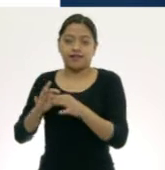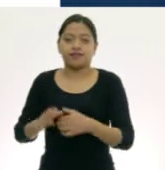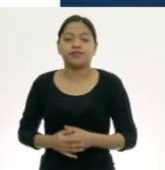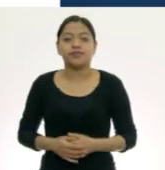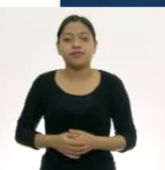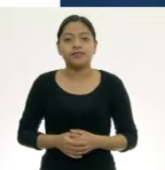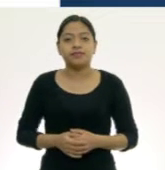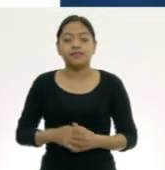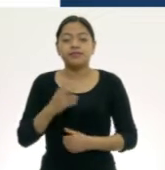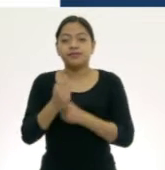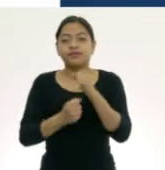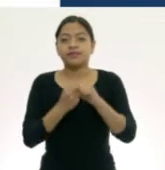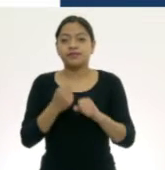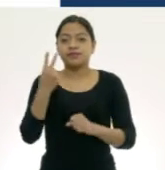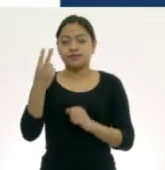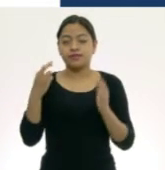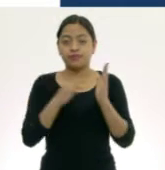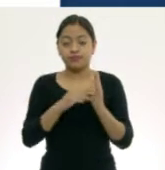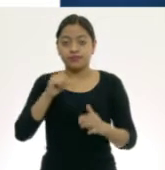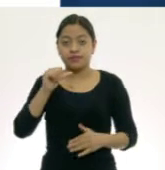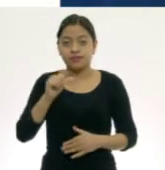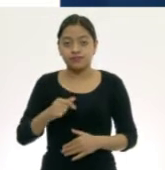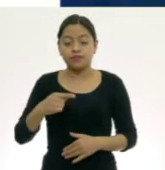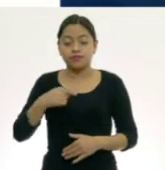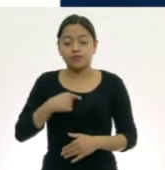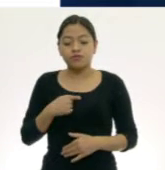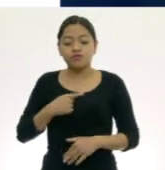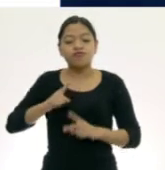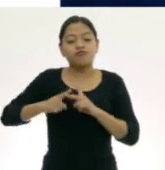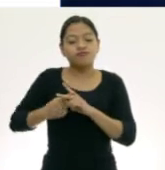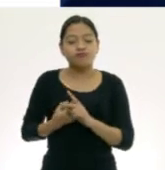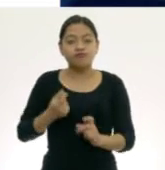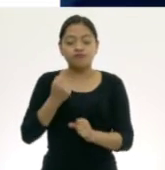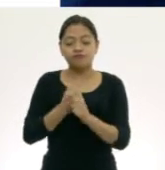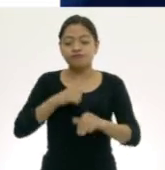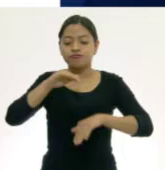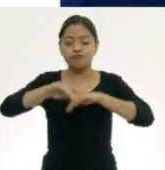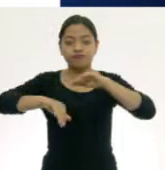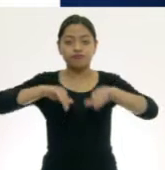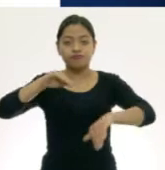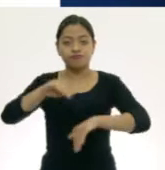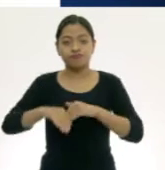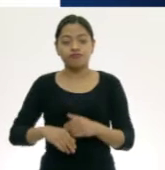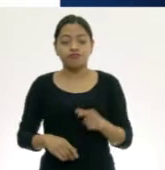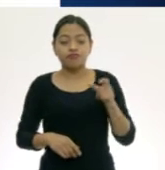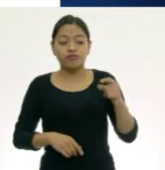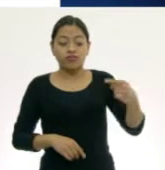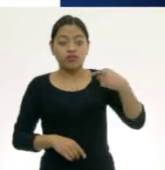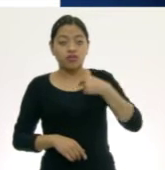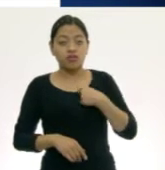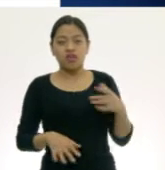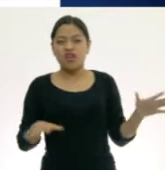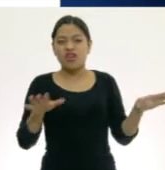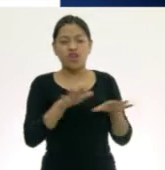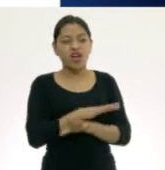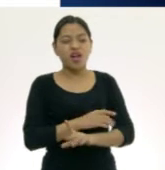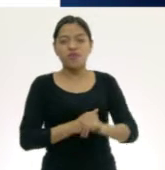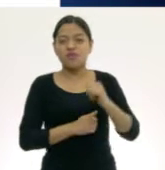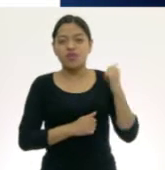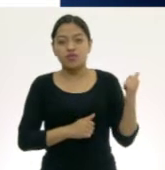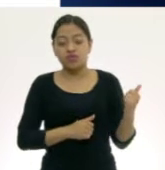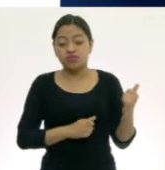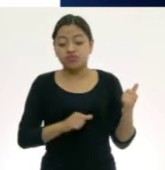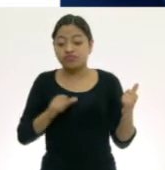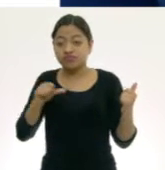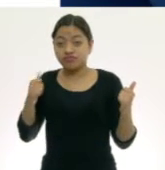en 2016, yo comencé a practicar natación. Si quisiéramos acomodar otro pronombre, definitivamente no quedaría y